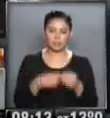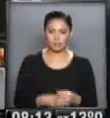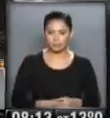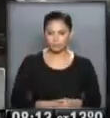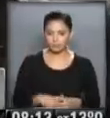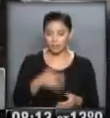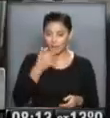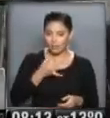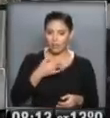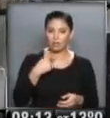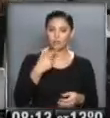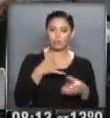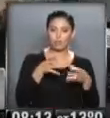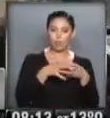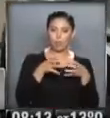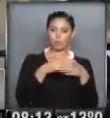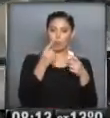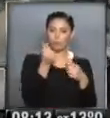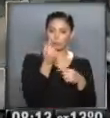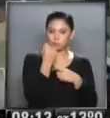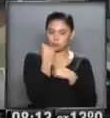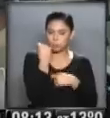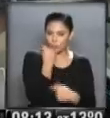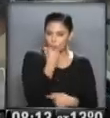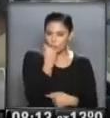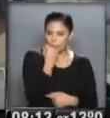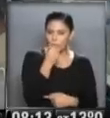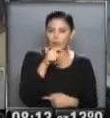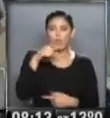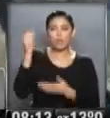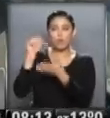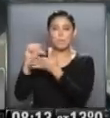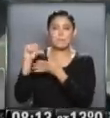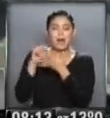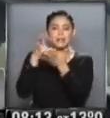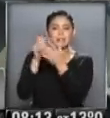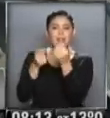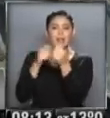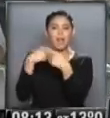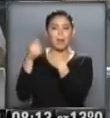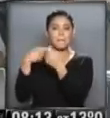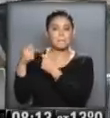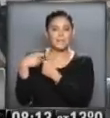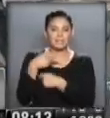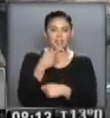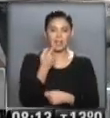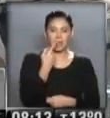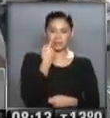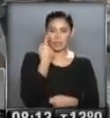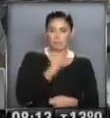que estos grupos económicos importantes no es nuevo que tengan empresas en el exterior que tengan empresas en paraísos Fiscales